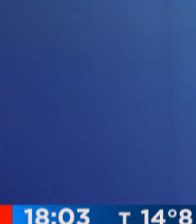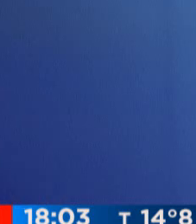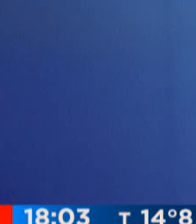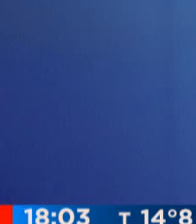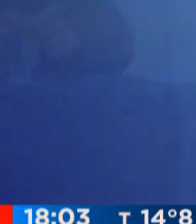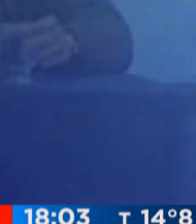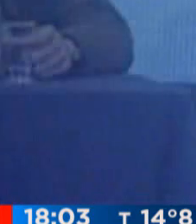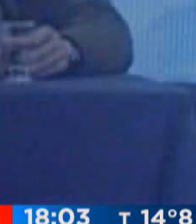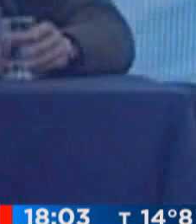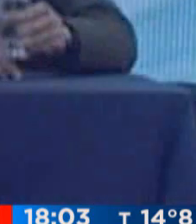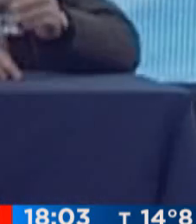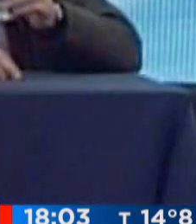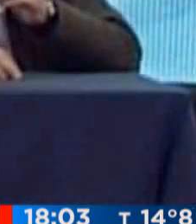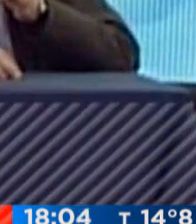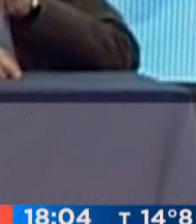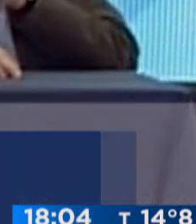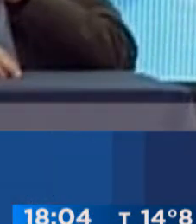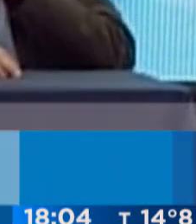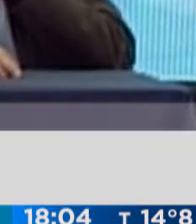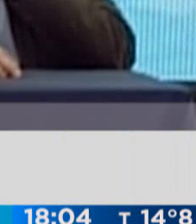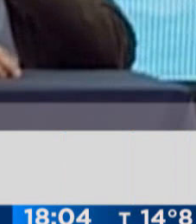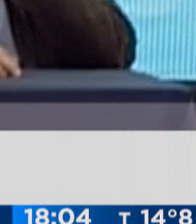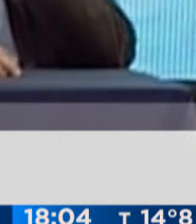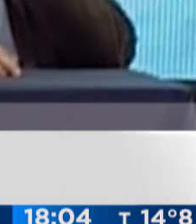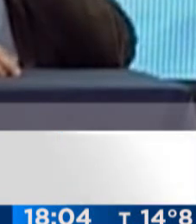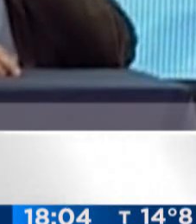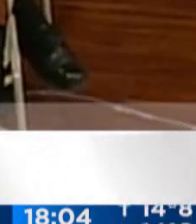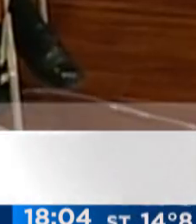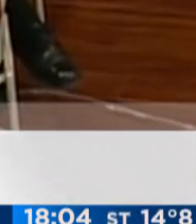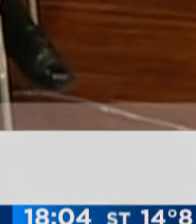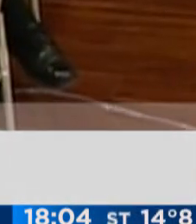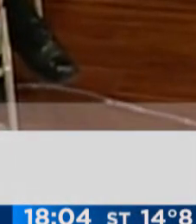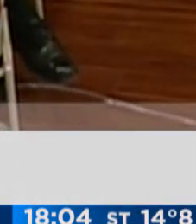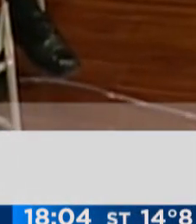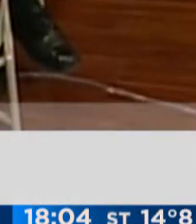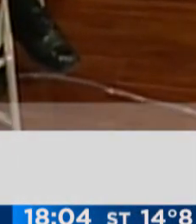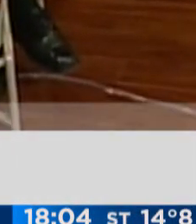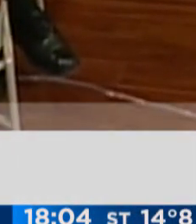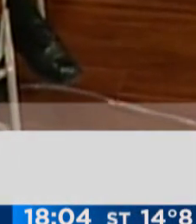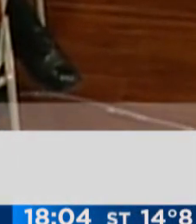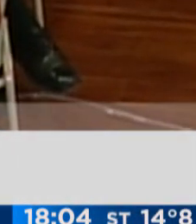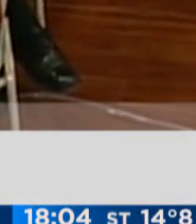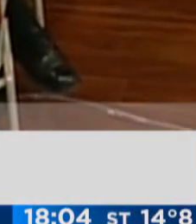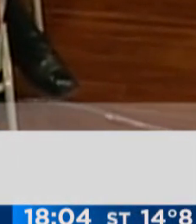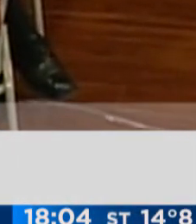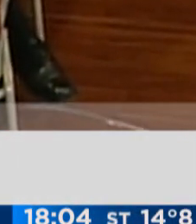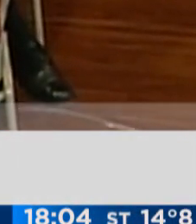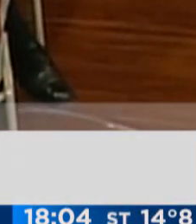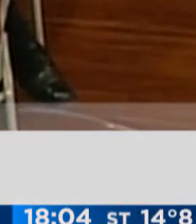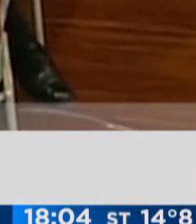interior de la Universidad Tecnológica Nacional, encabezando la inauguración de obras y también de